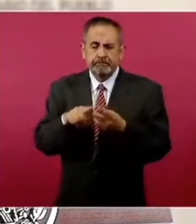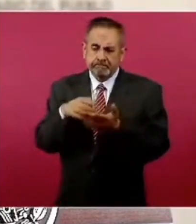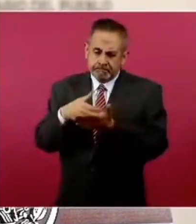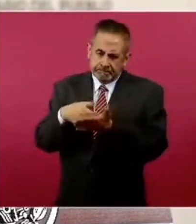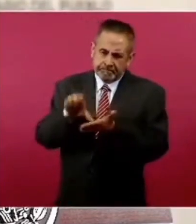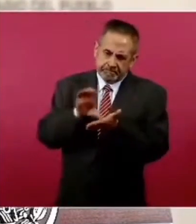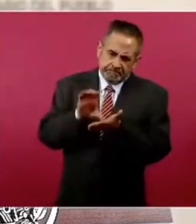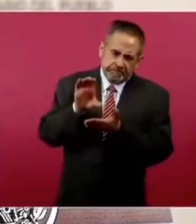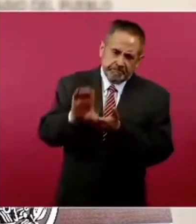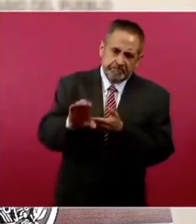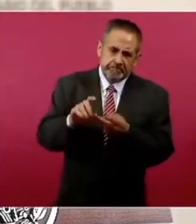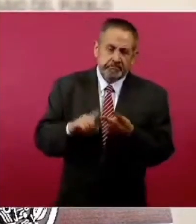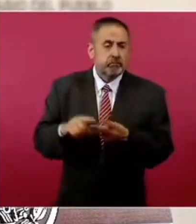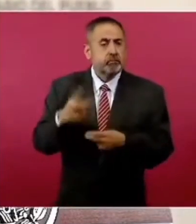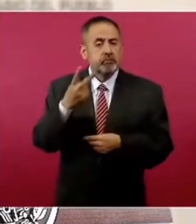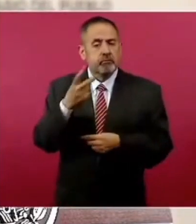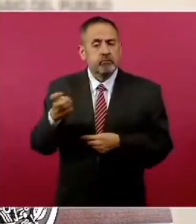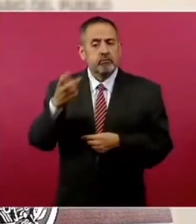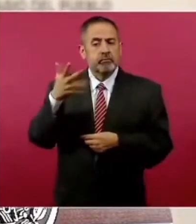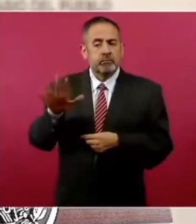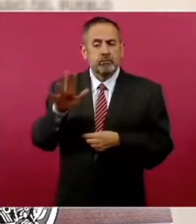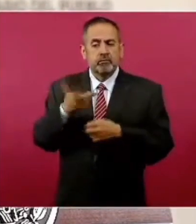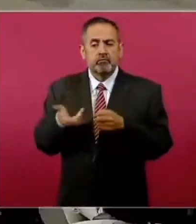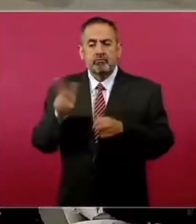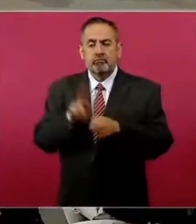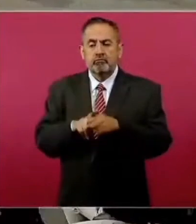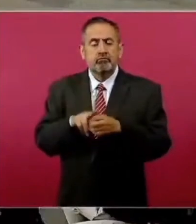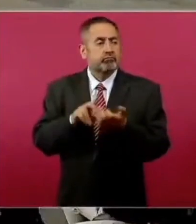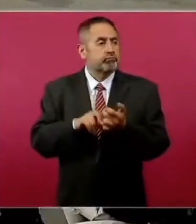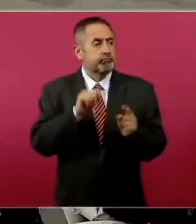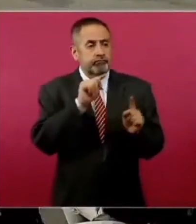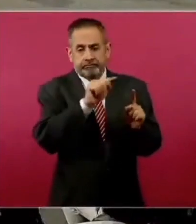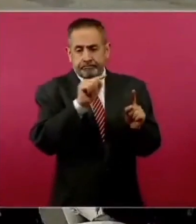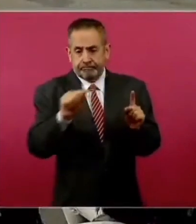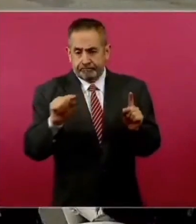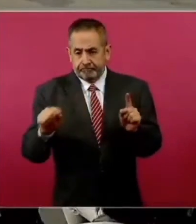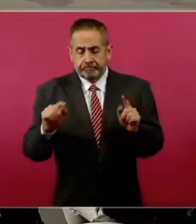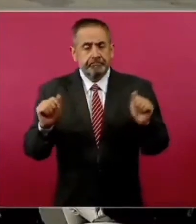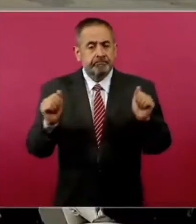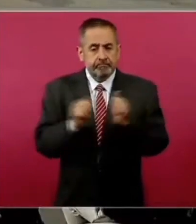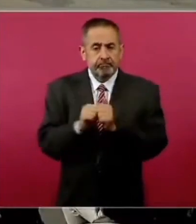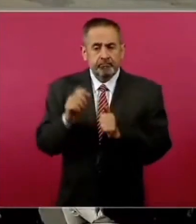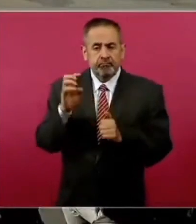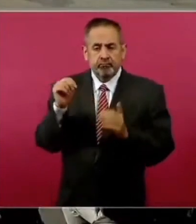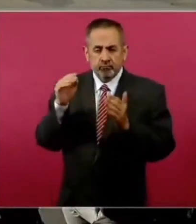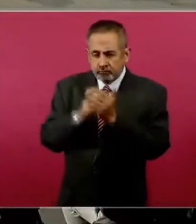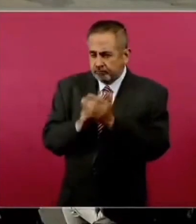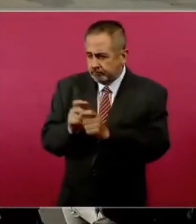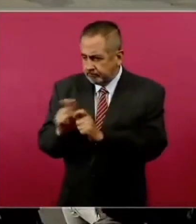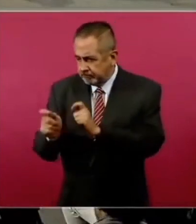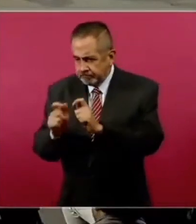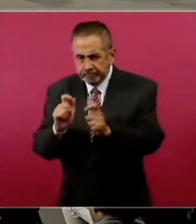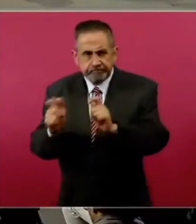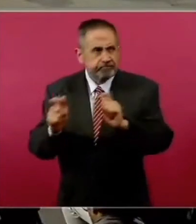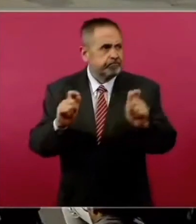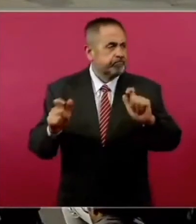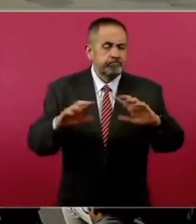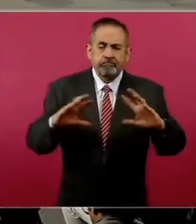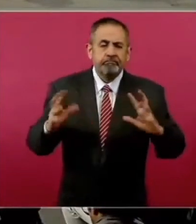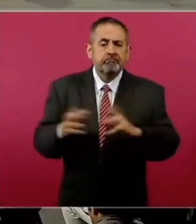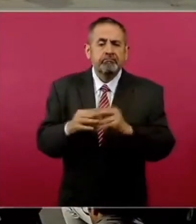equipos En diez hospitales con más de nueve mil acciones en 14 estados